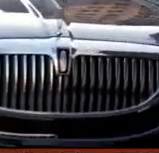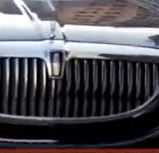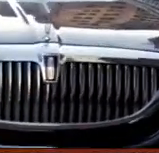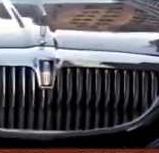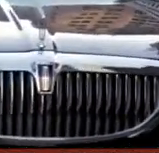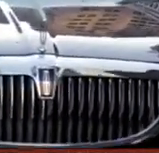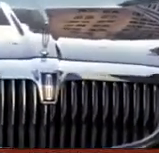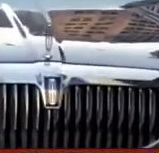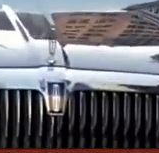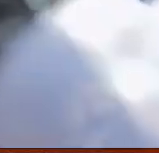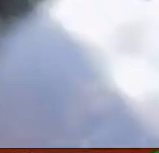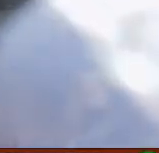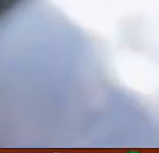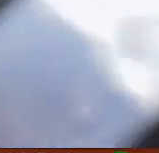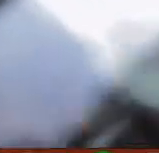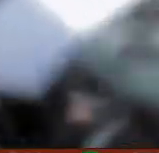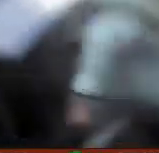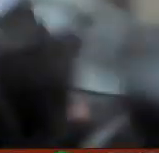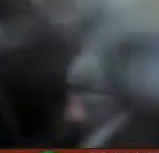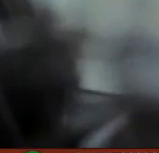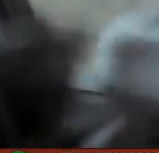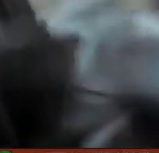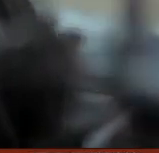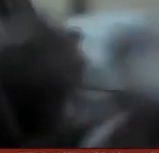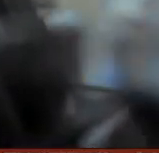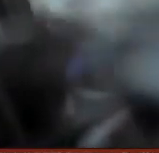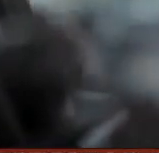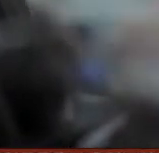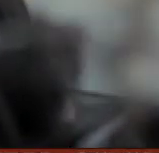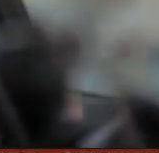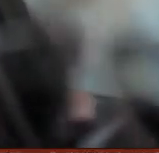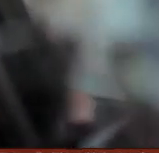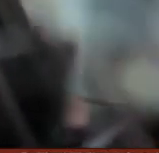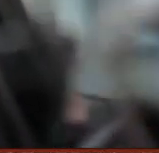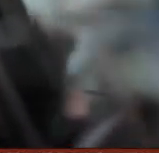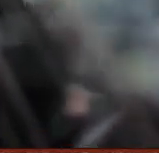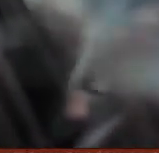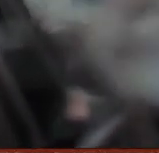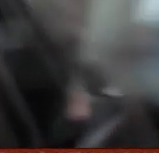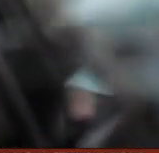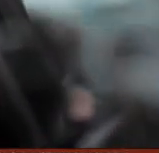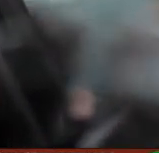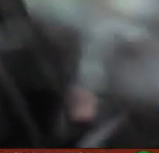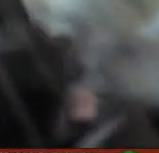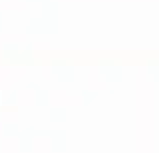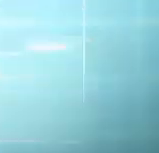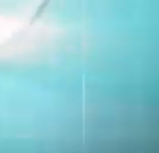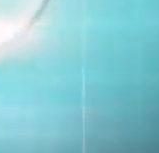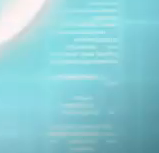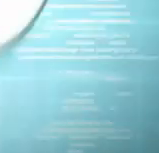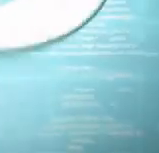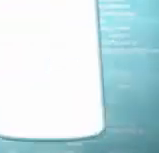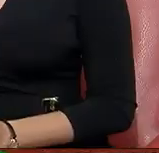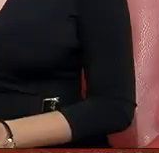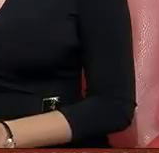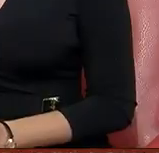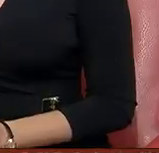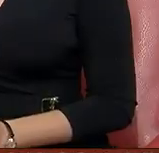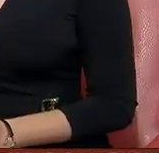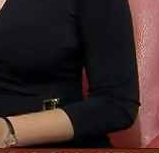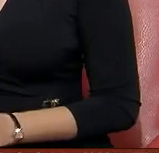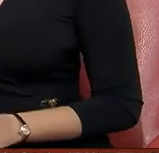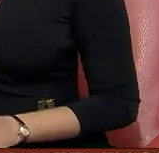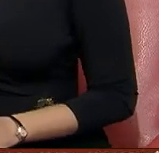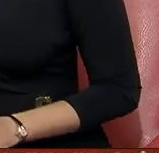libres para atender las llamadas que sí representan una urgencia médica. Muy interesante lo que sucede con esta plataforma ahí